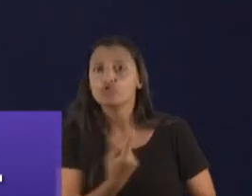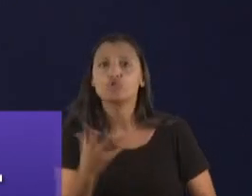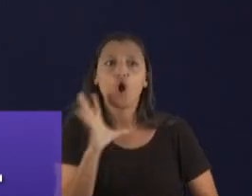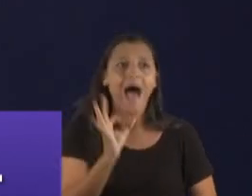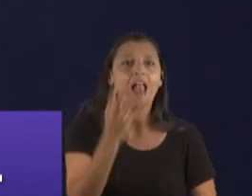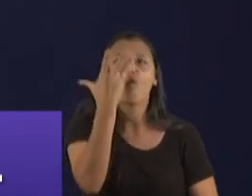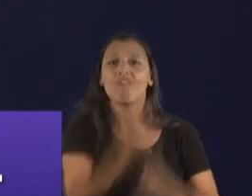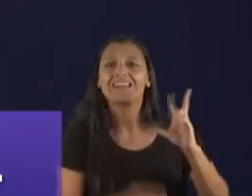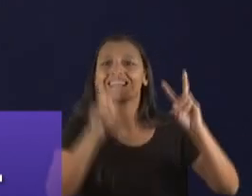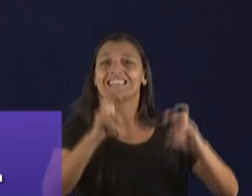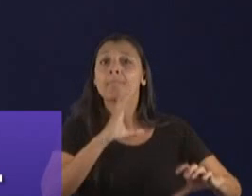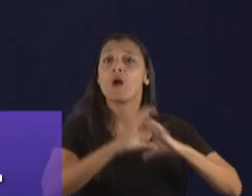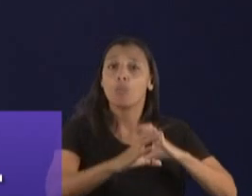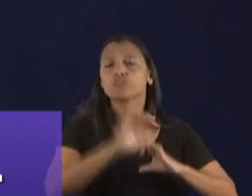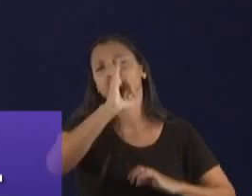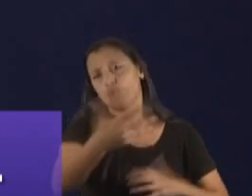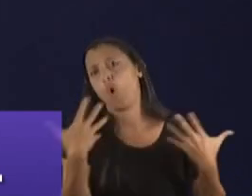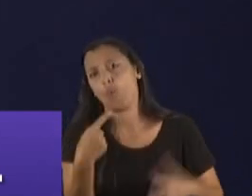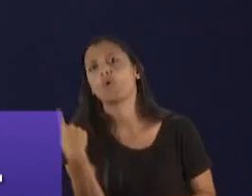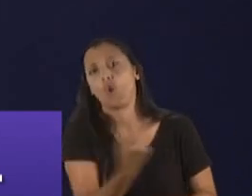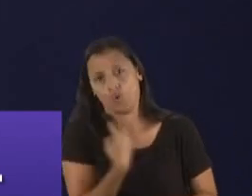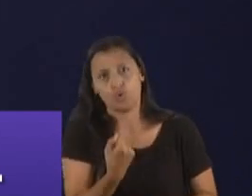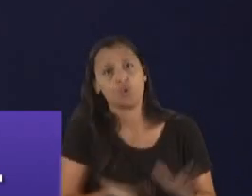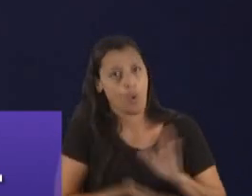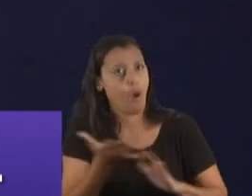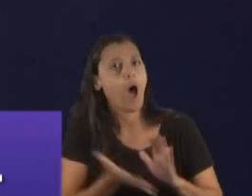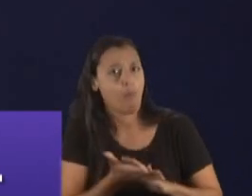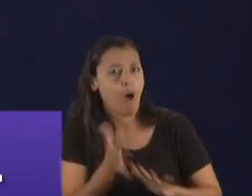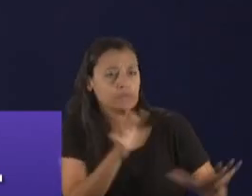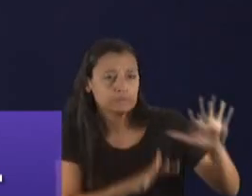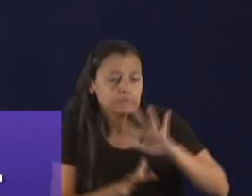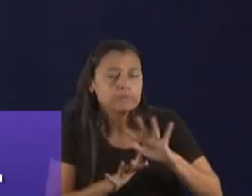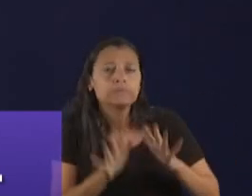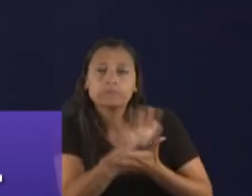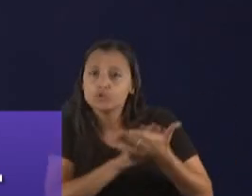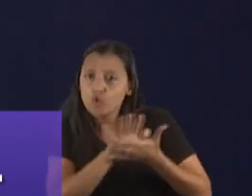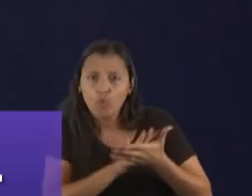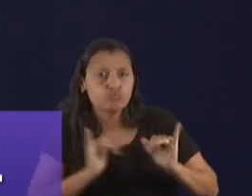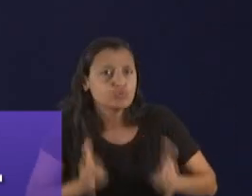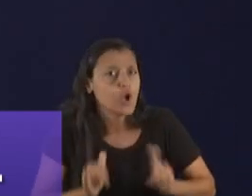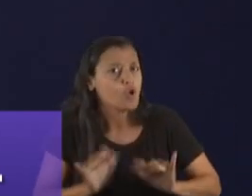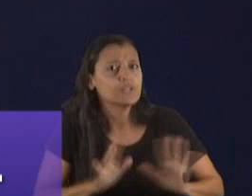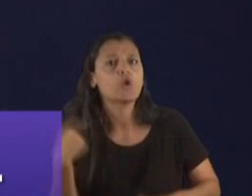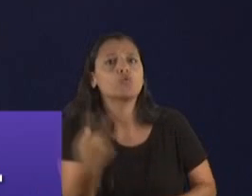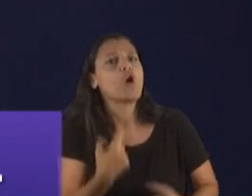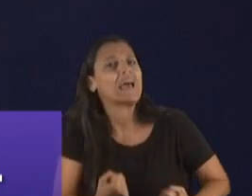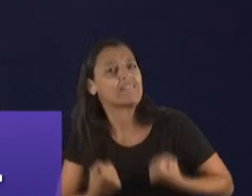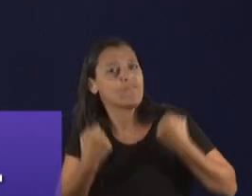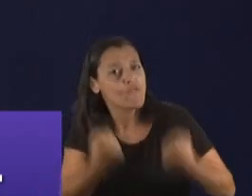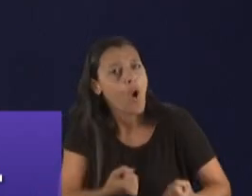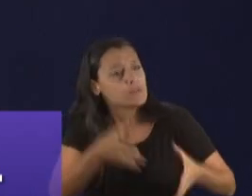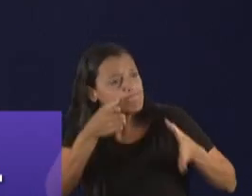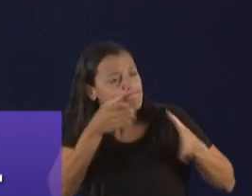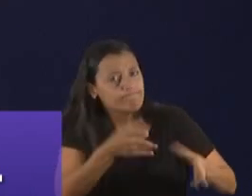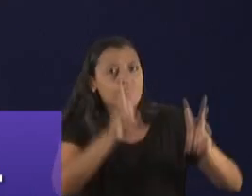por ahí haces referencia, seguramente la corregiremos de manera inmediata. Y estamos haciendo un esfuerzo sobrehumano